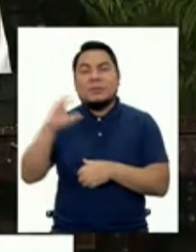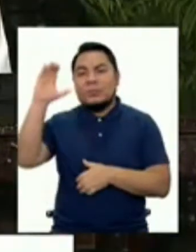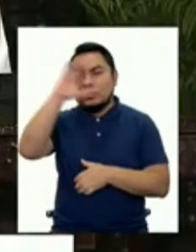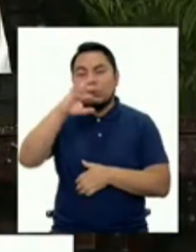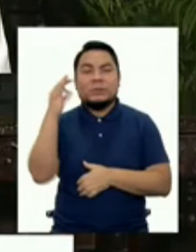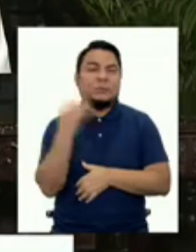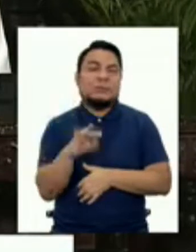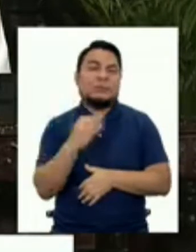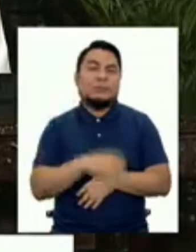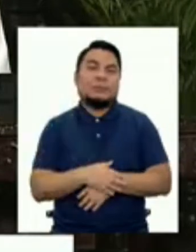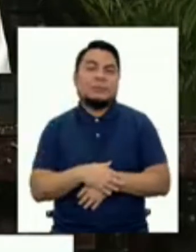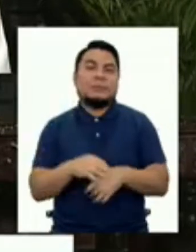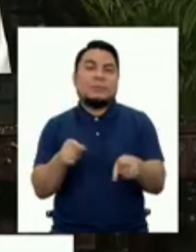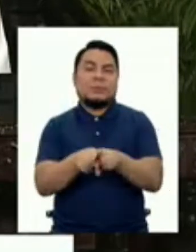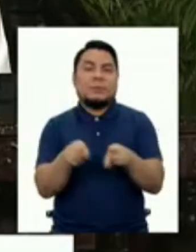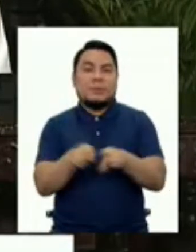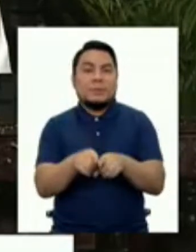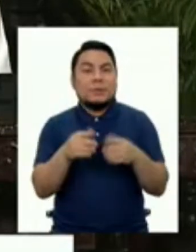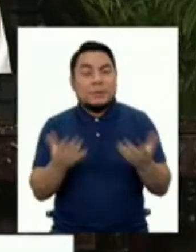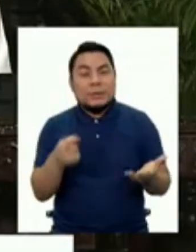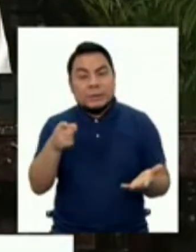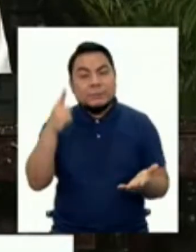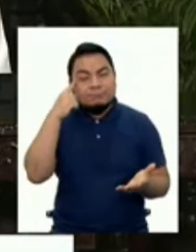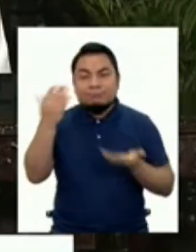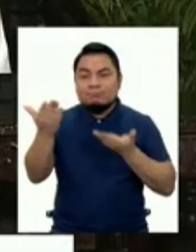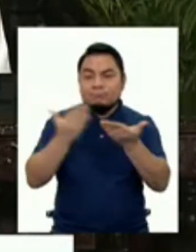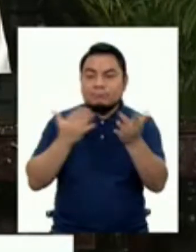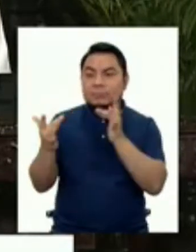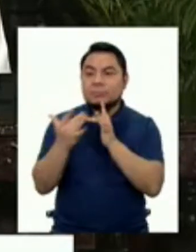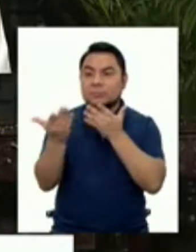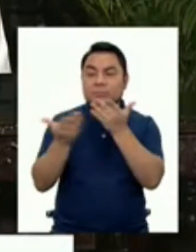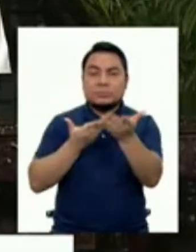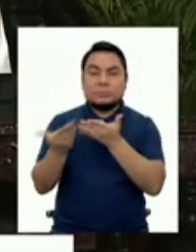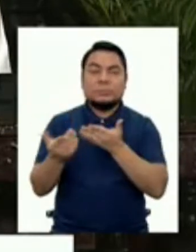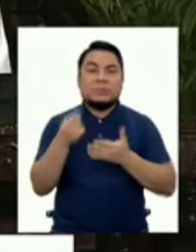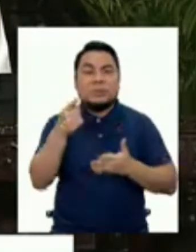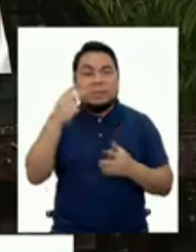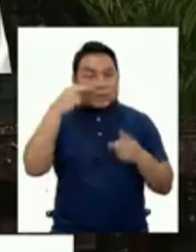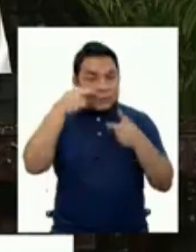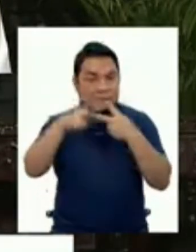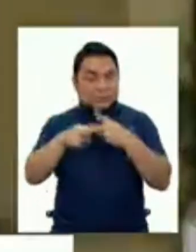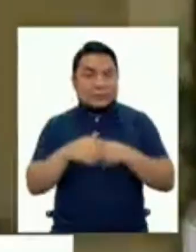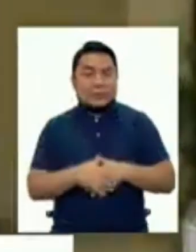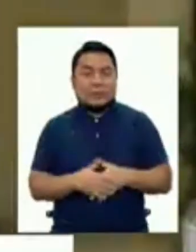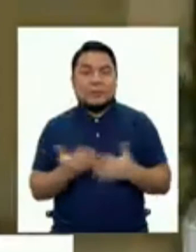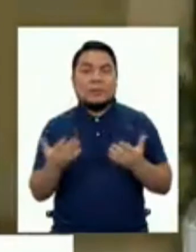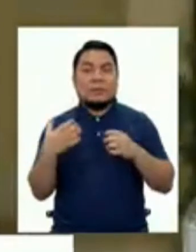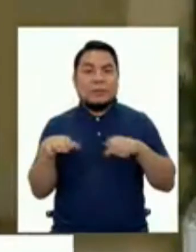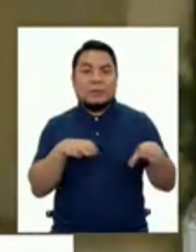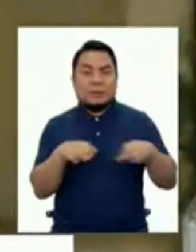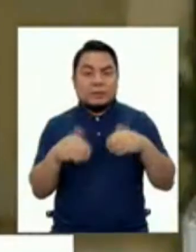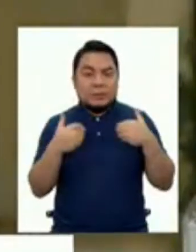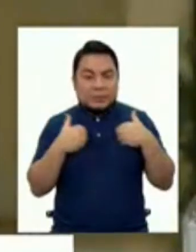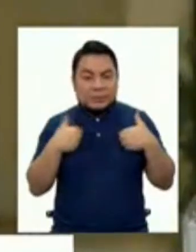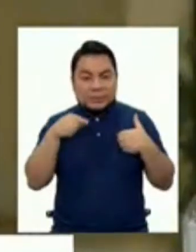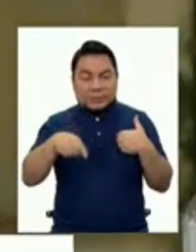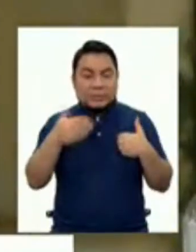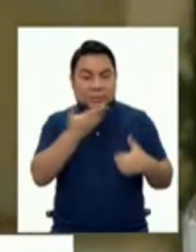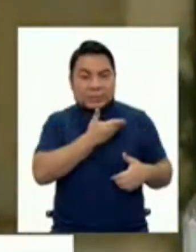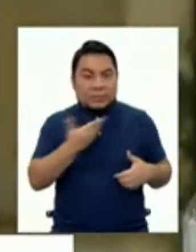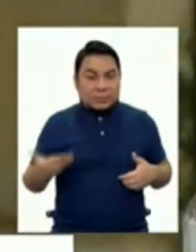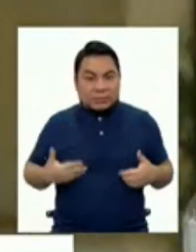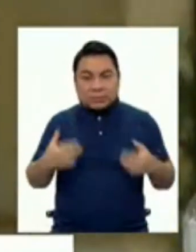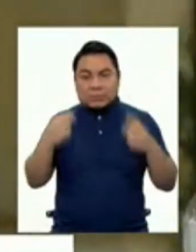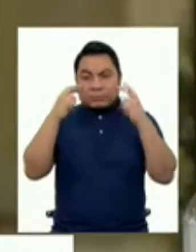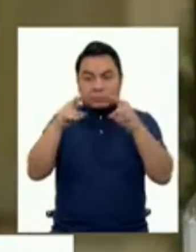buscando también esta interacción entre la visión que debemos tener como Estado,